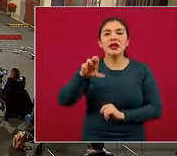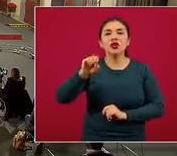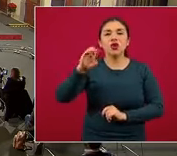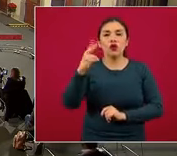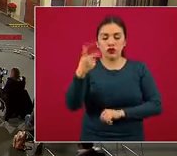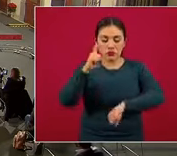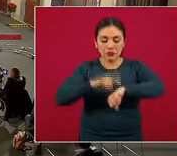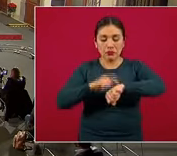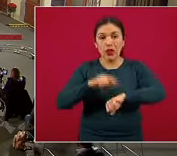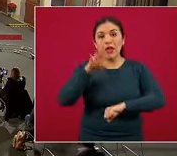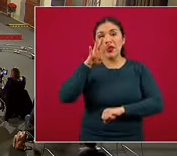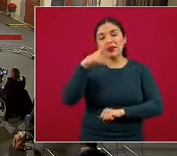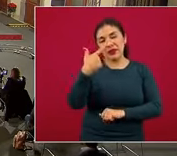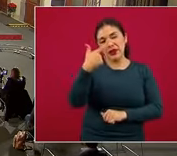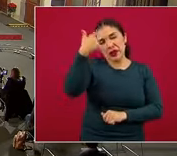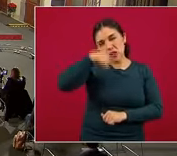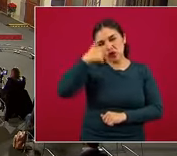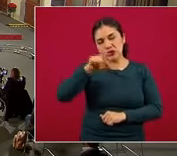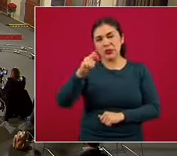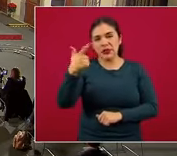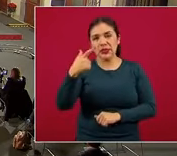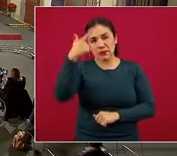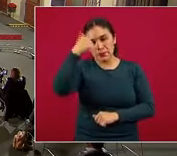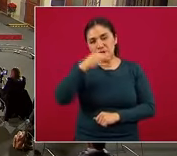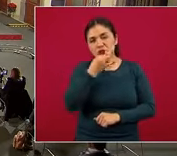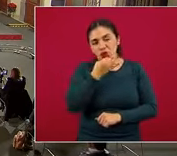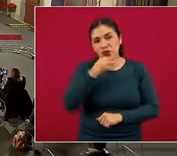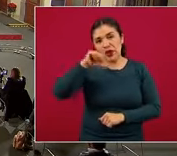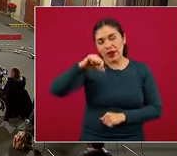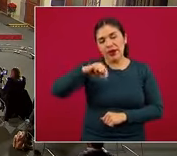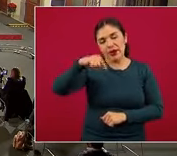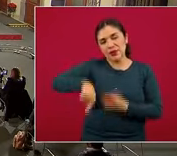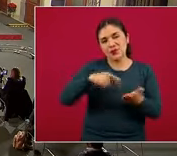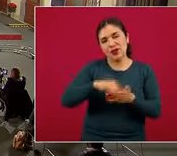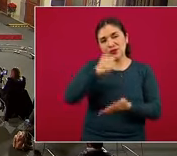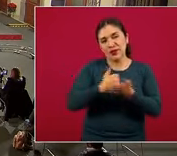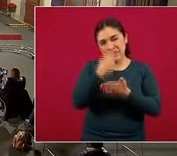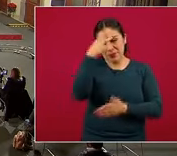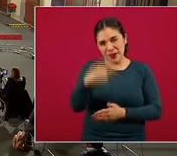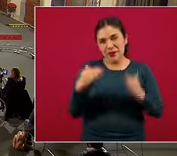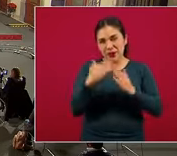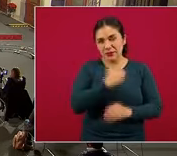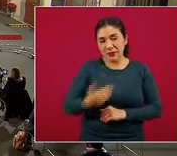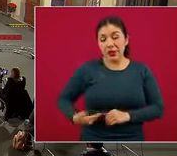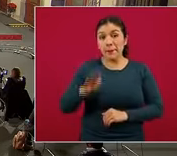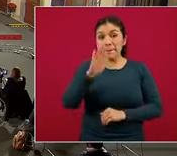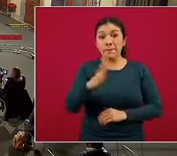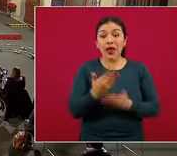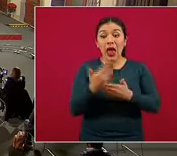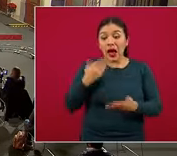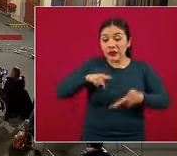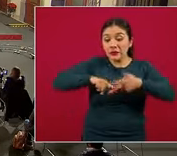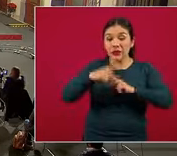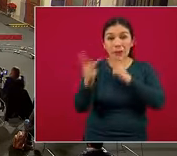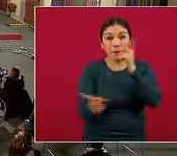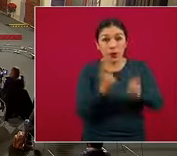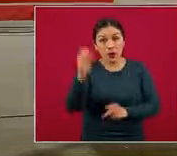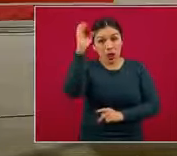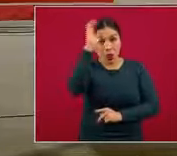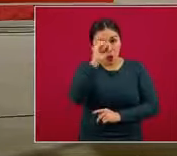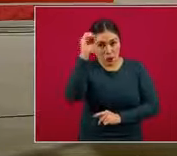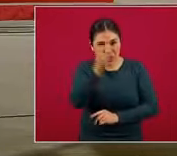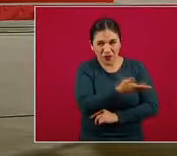las 19:27 horas y estamos en el Palacio Nacional de México, en la Ciudad de México. Quisiera, antes de pasar a las preguntas y comentarios